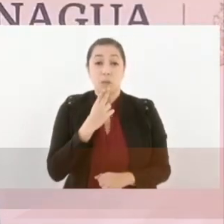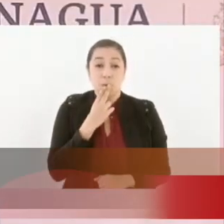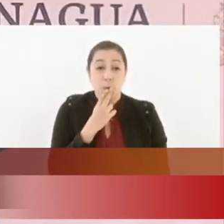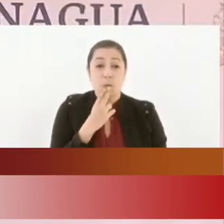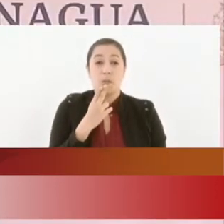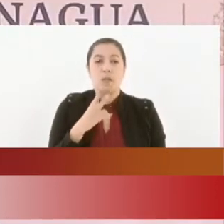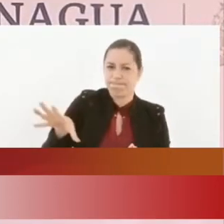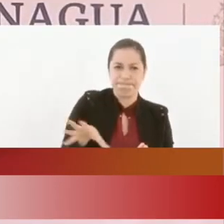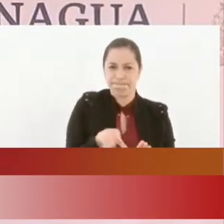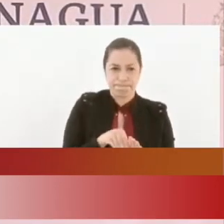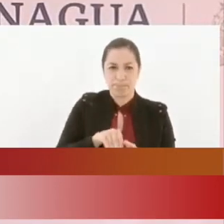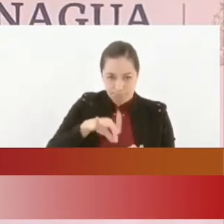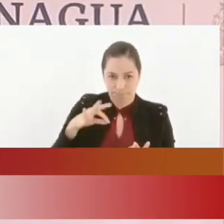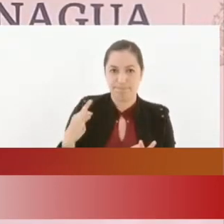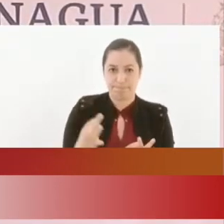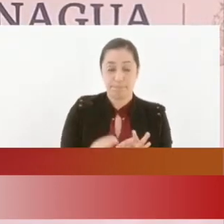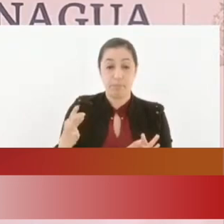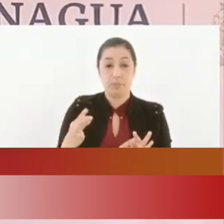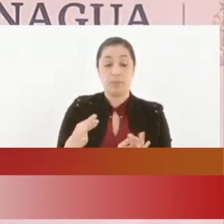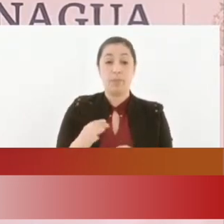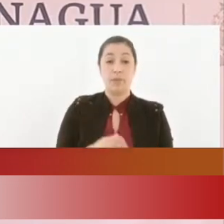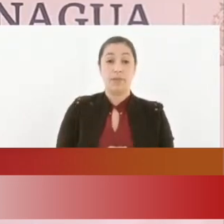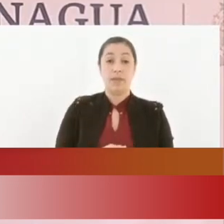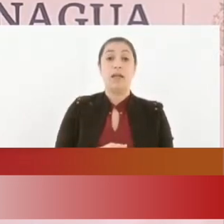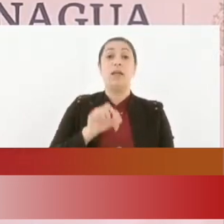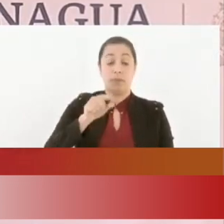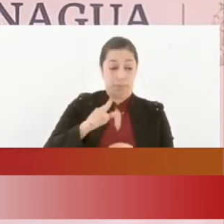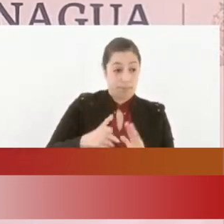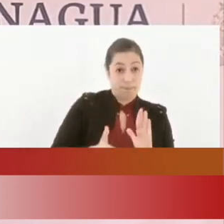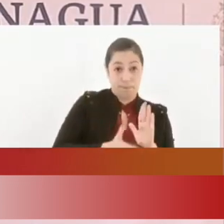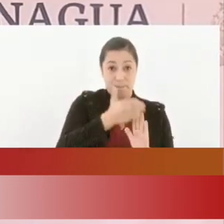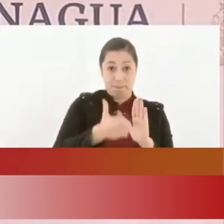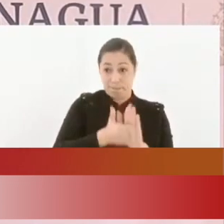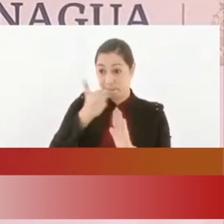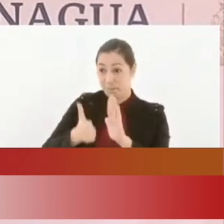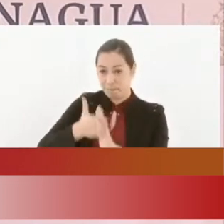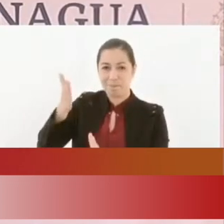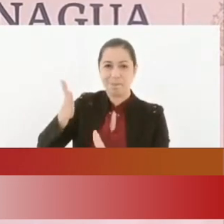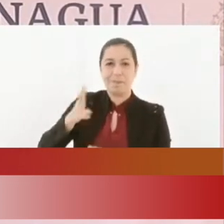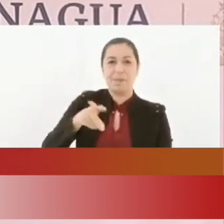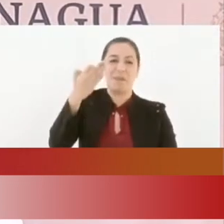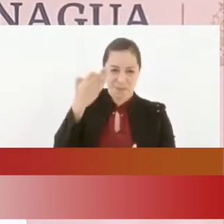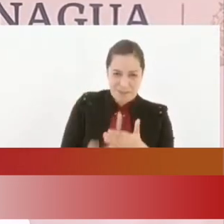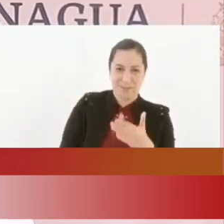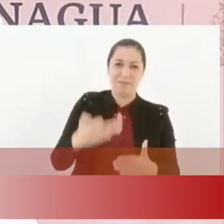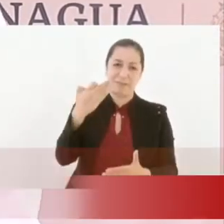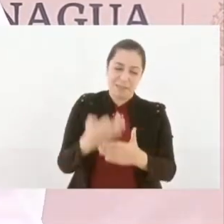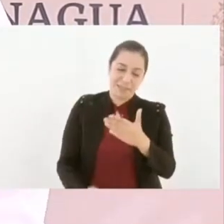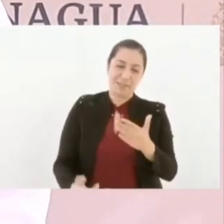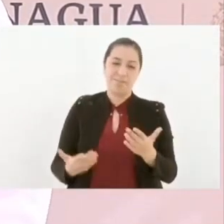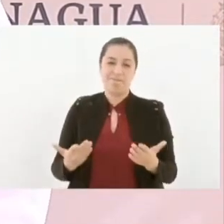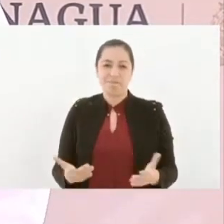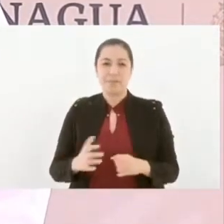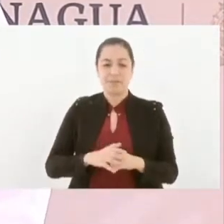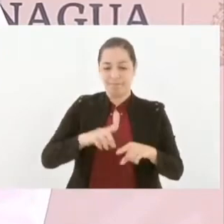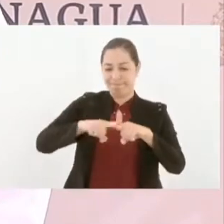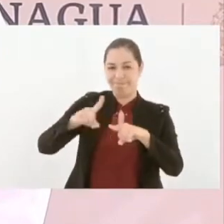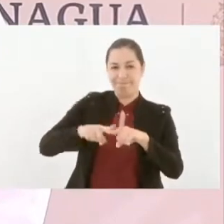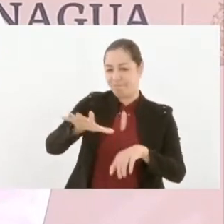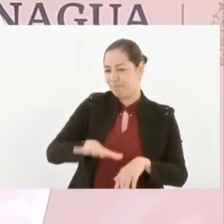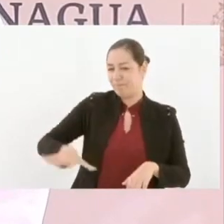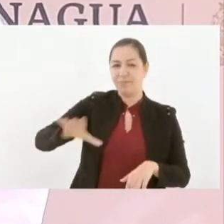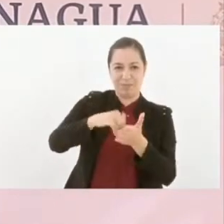a plenitud. Se construyó la presa, pero faltan los canales